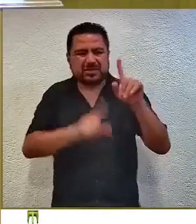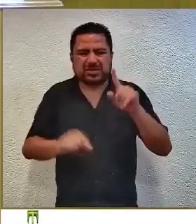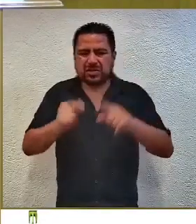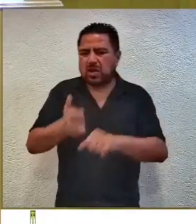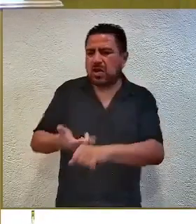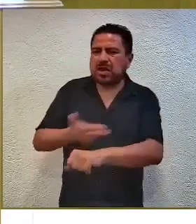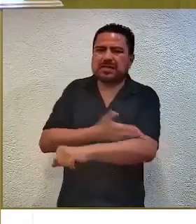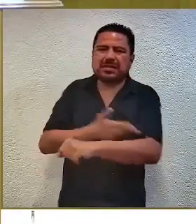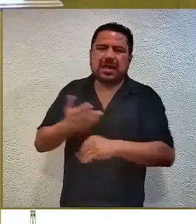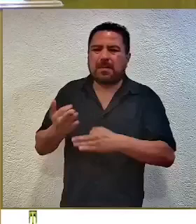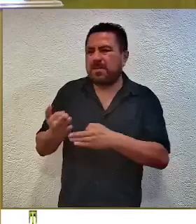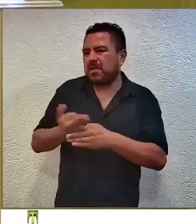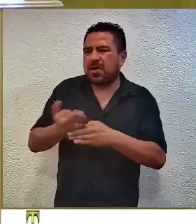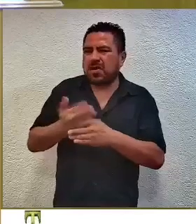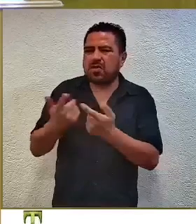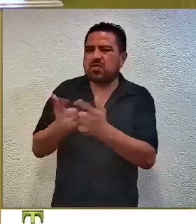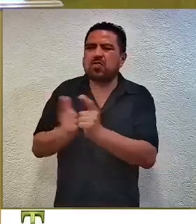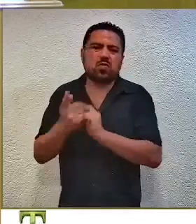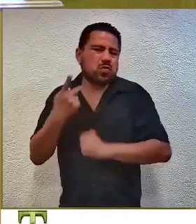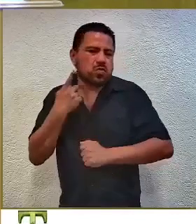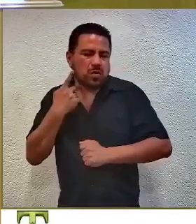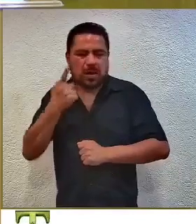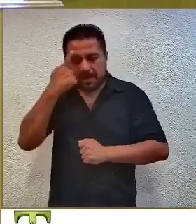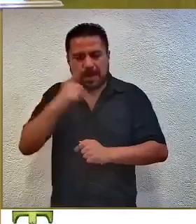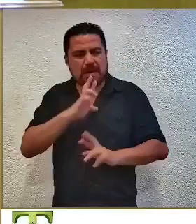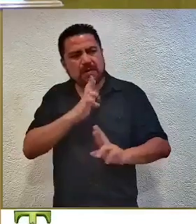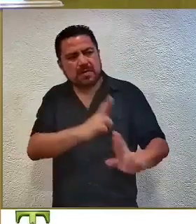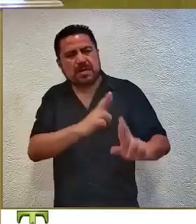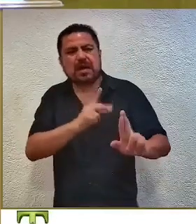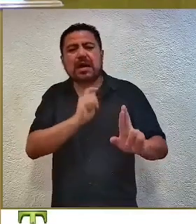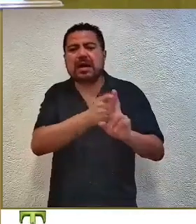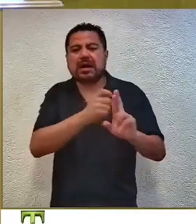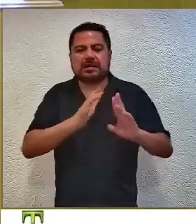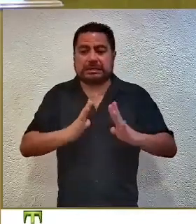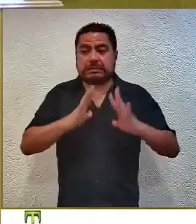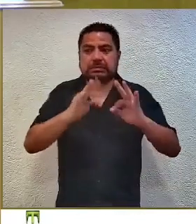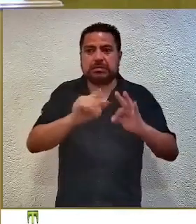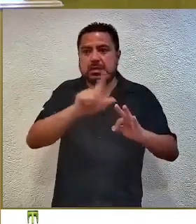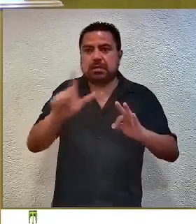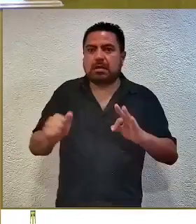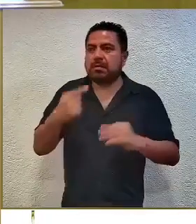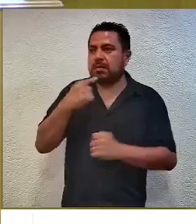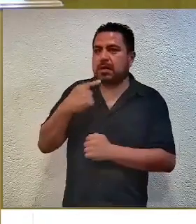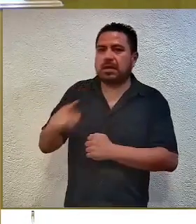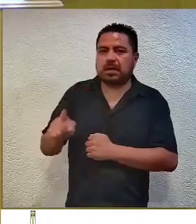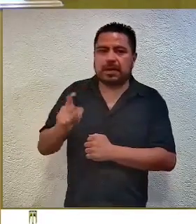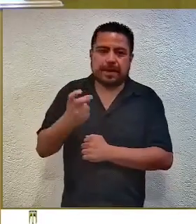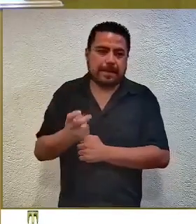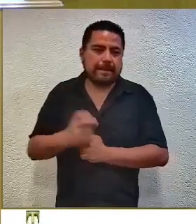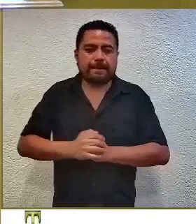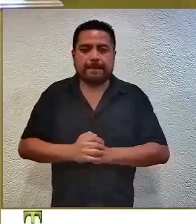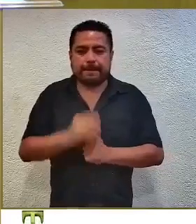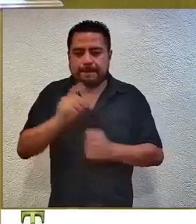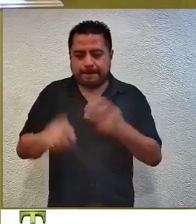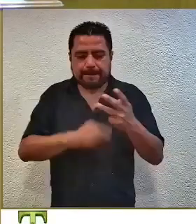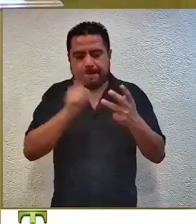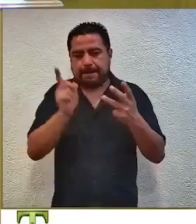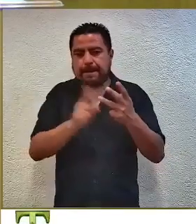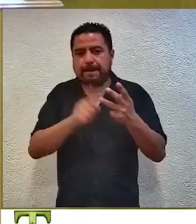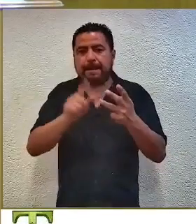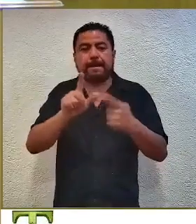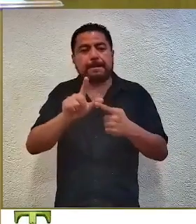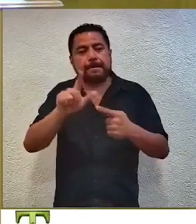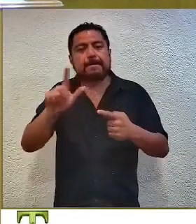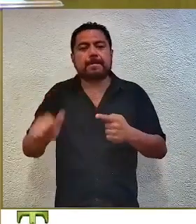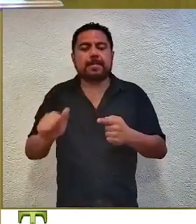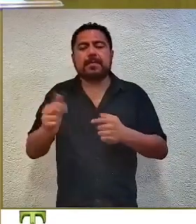Morena para investigar y resolver la materia de queja que dio origen a la resolución impugnada. Tercero, en consecuencia,